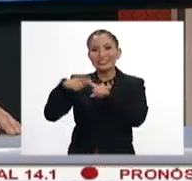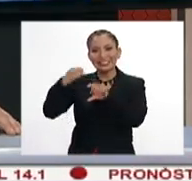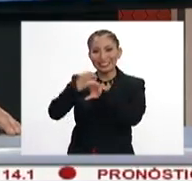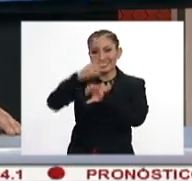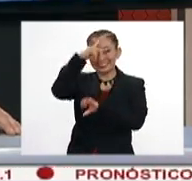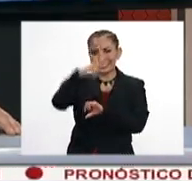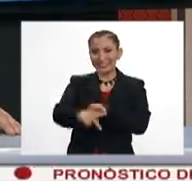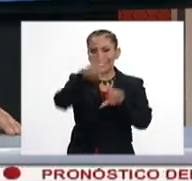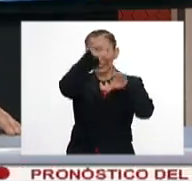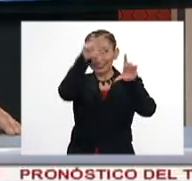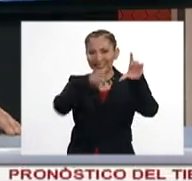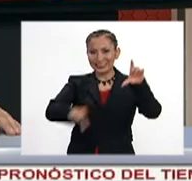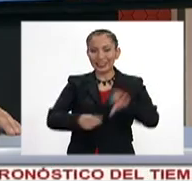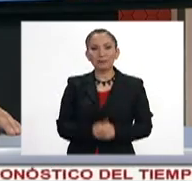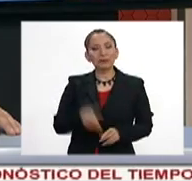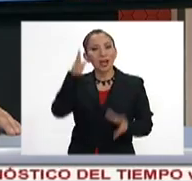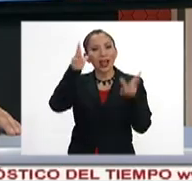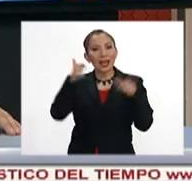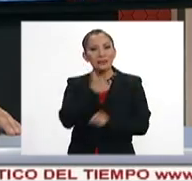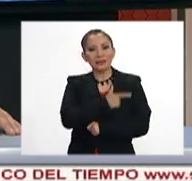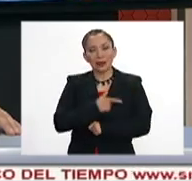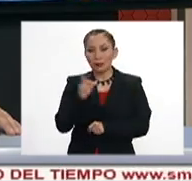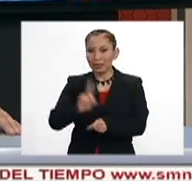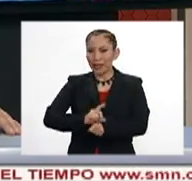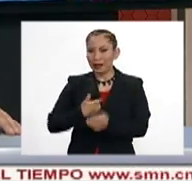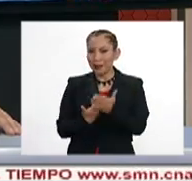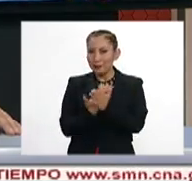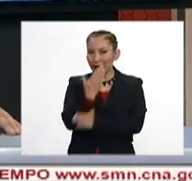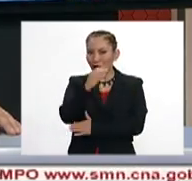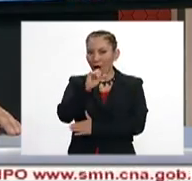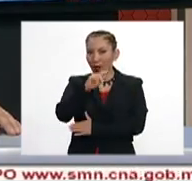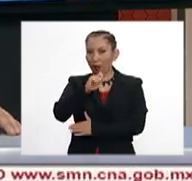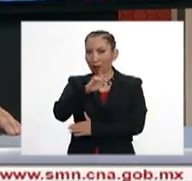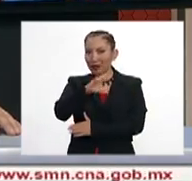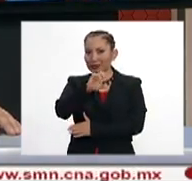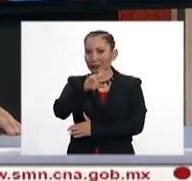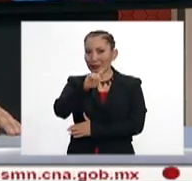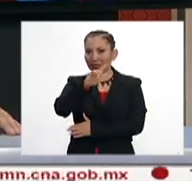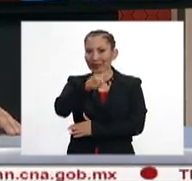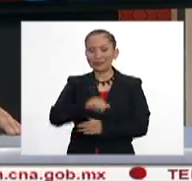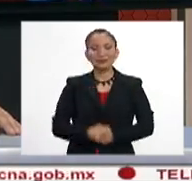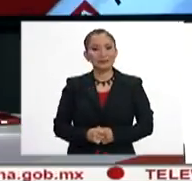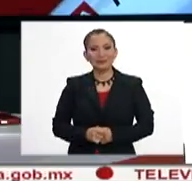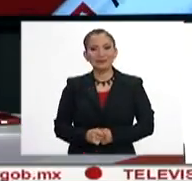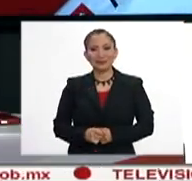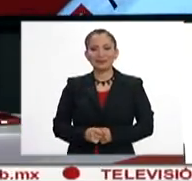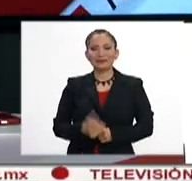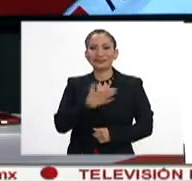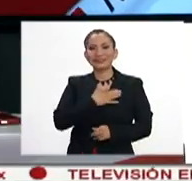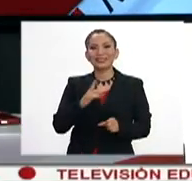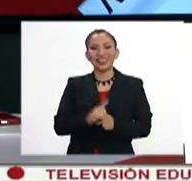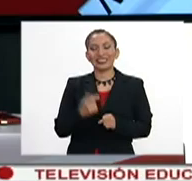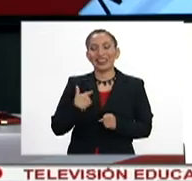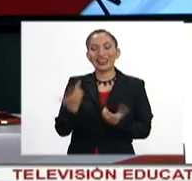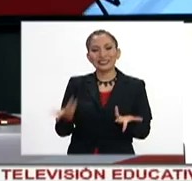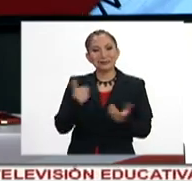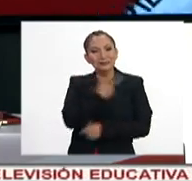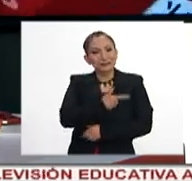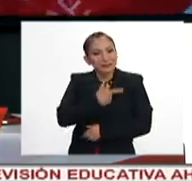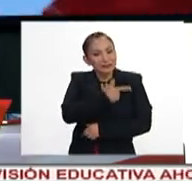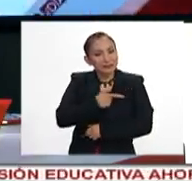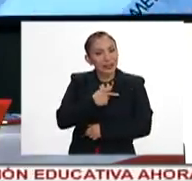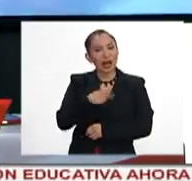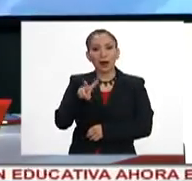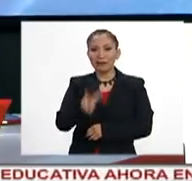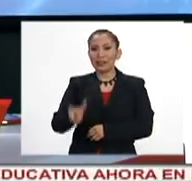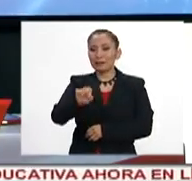interior de la República Mexicana. Saludo con gusto, como cada mañana, a mi compañero Omar Cepeda. Omar. Muy buenos días, Pati. Es un placer